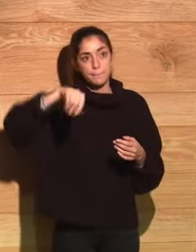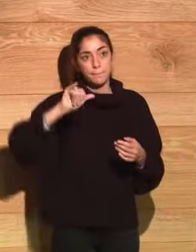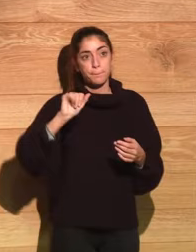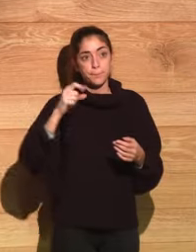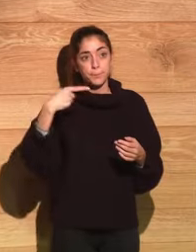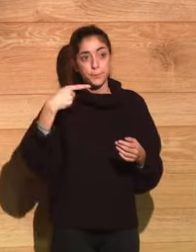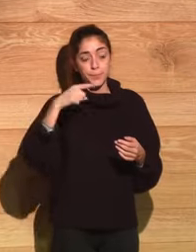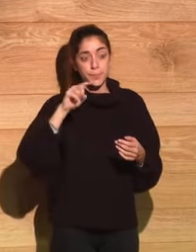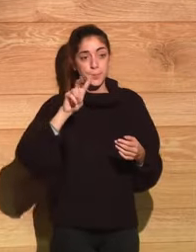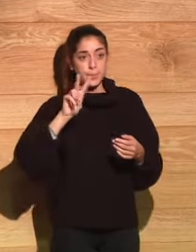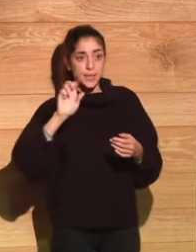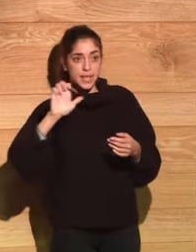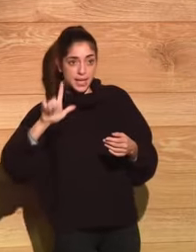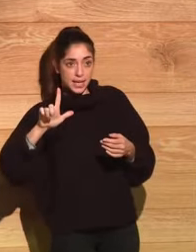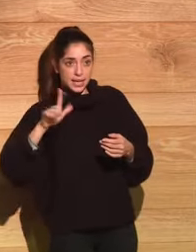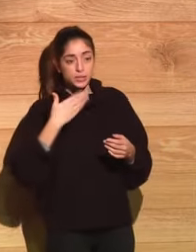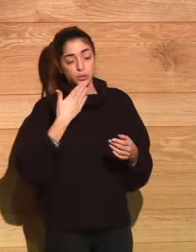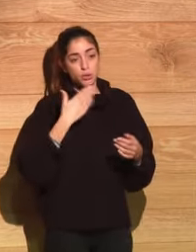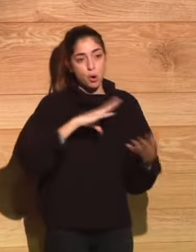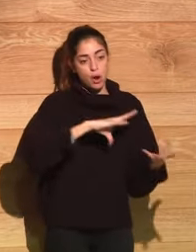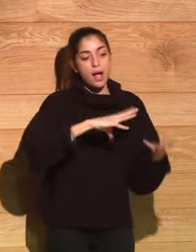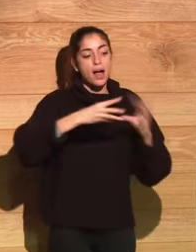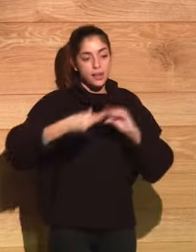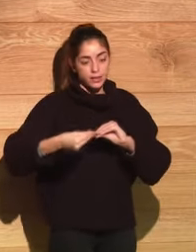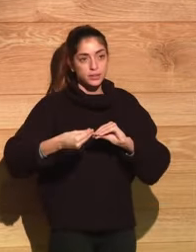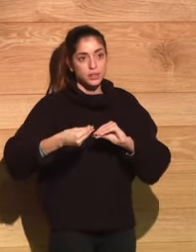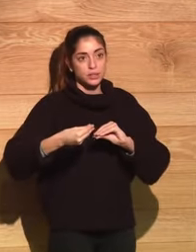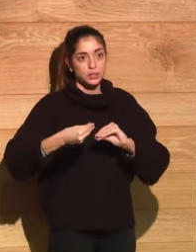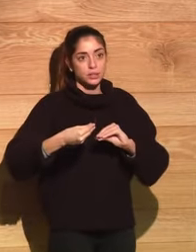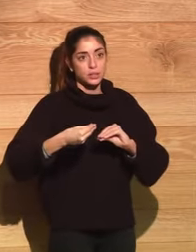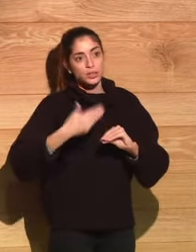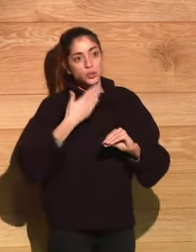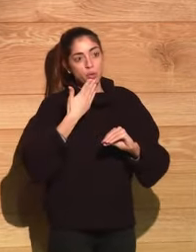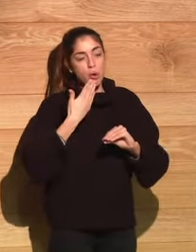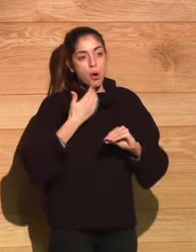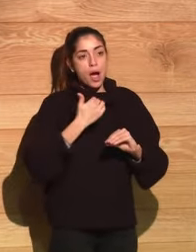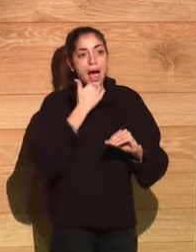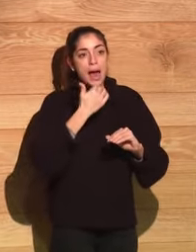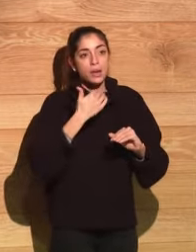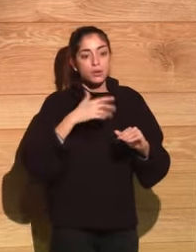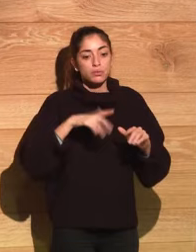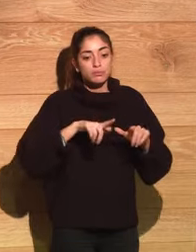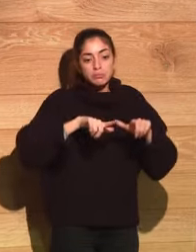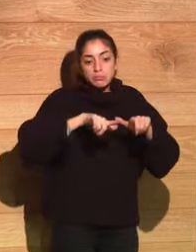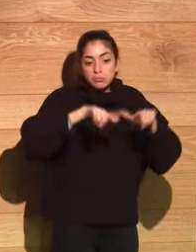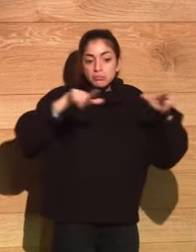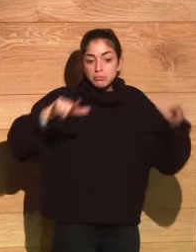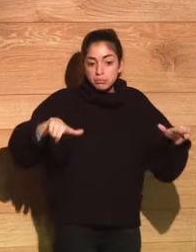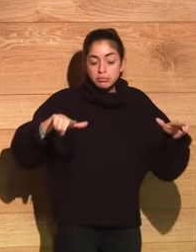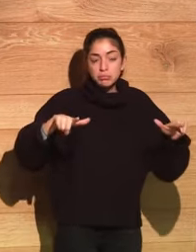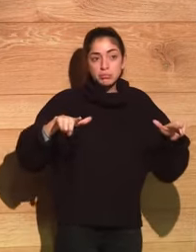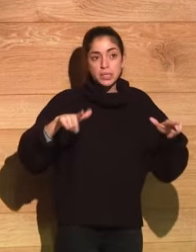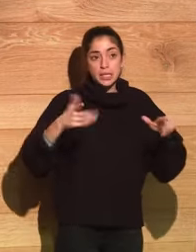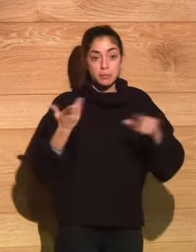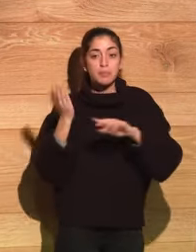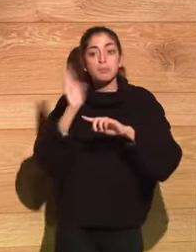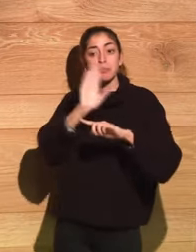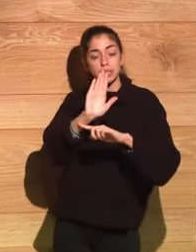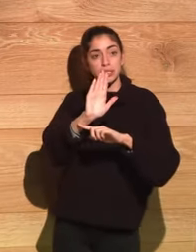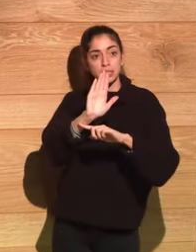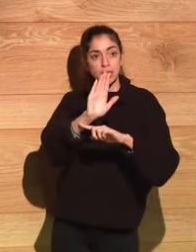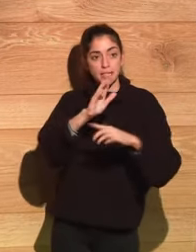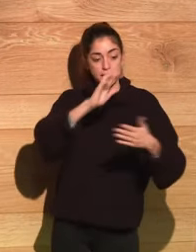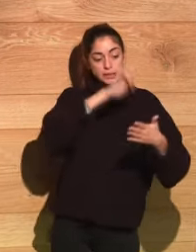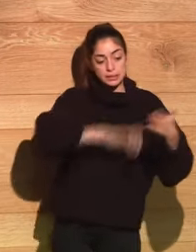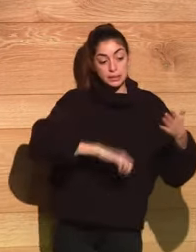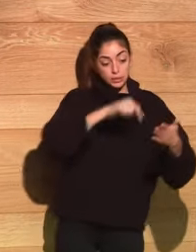encaja en lo que yo estaba pidiendo, ¿no? O sea, yo lo que pedía era una escenificación, de alguna manera, del texto en la propia